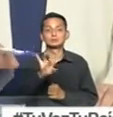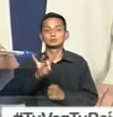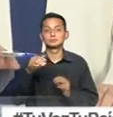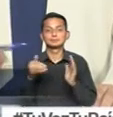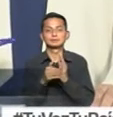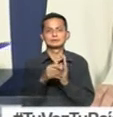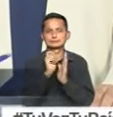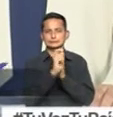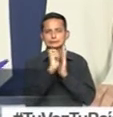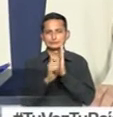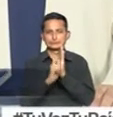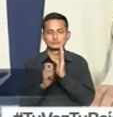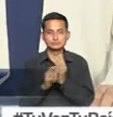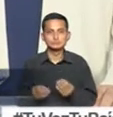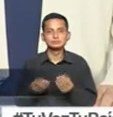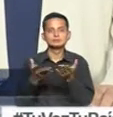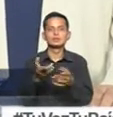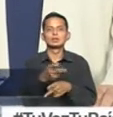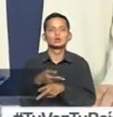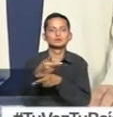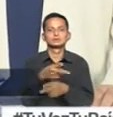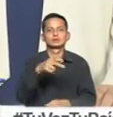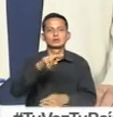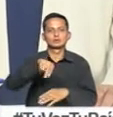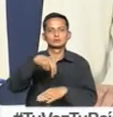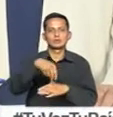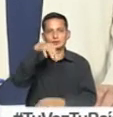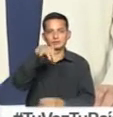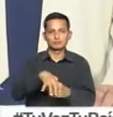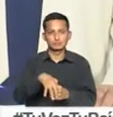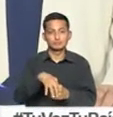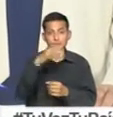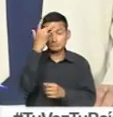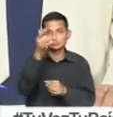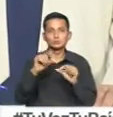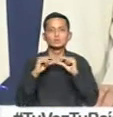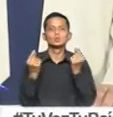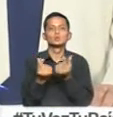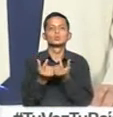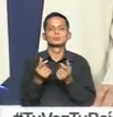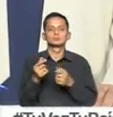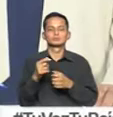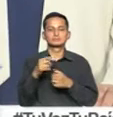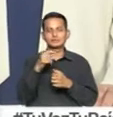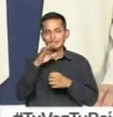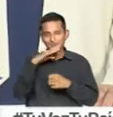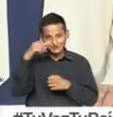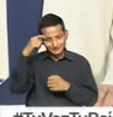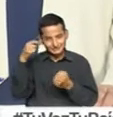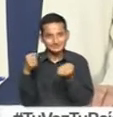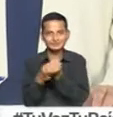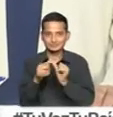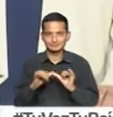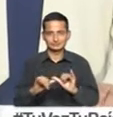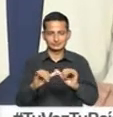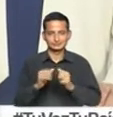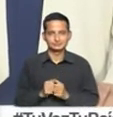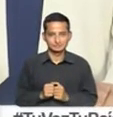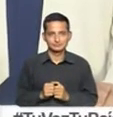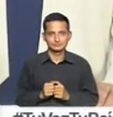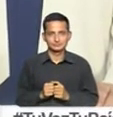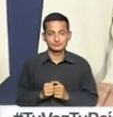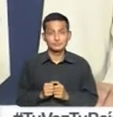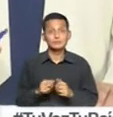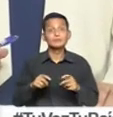1.248.000 firmas fueron entregadas al Consejo Nacional Electoral por parte del colectivo Contigo, Rafael Contigo Siempre. Esta